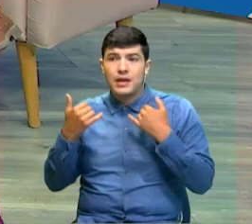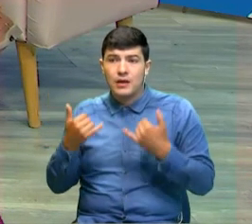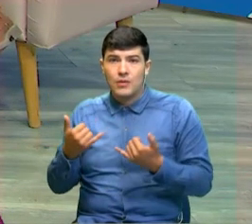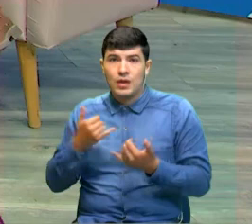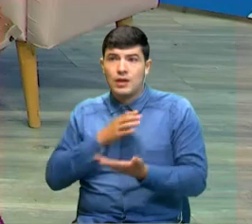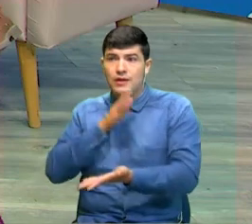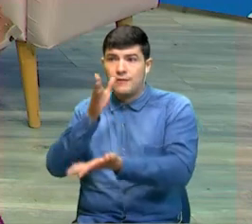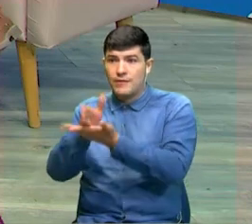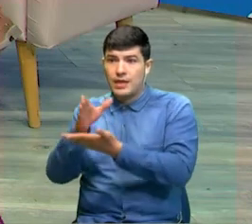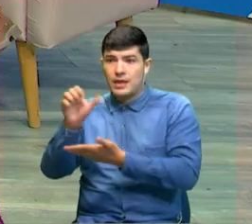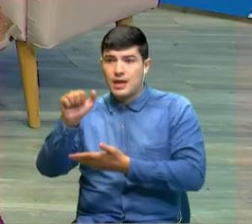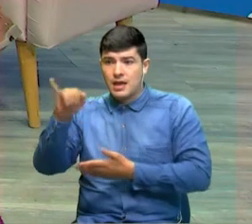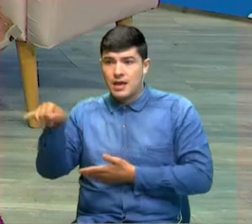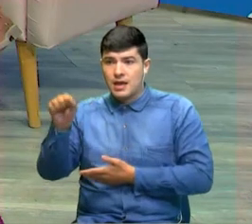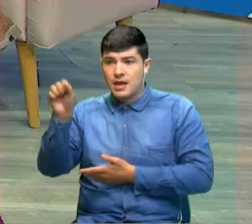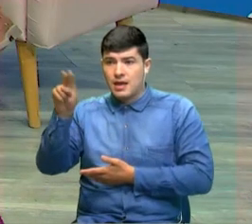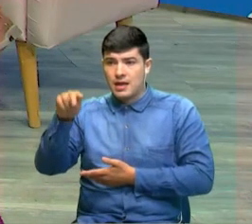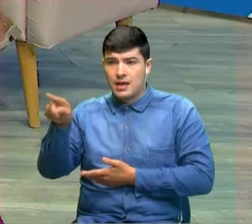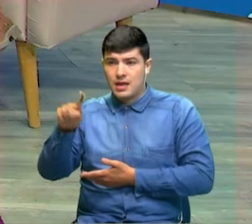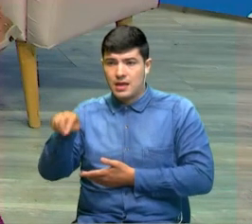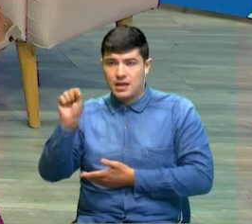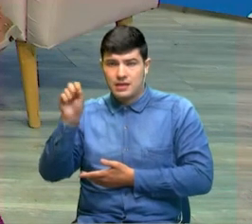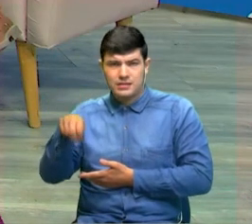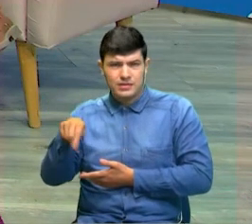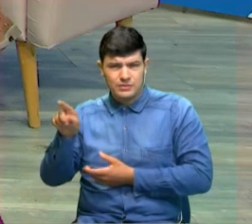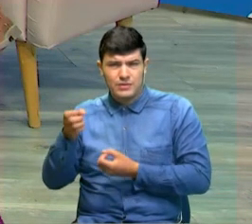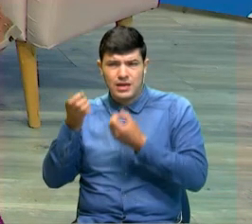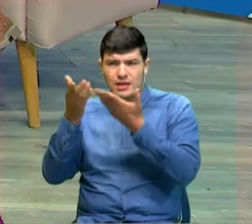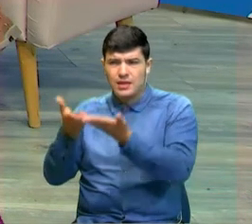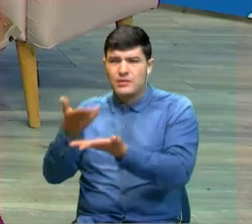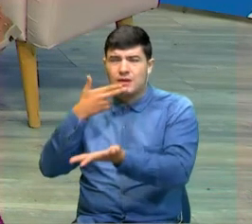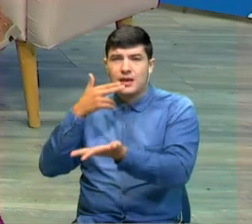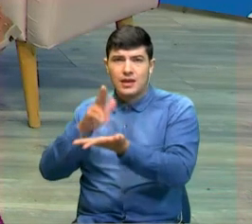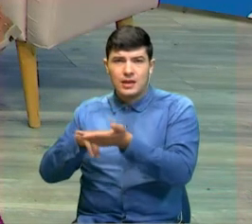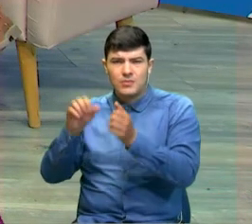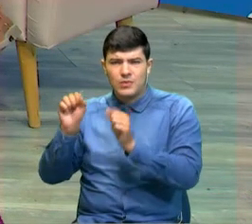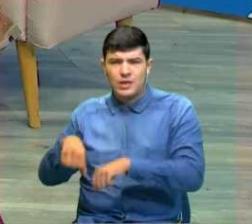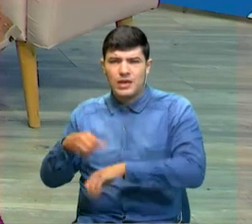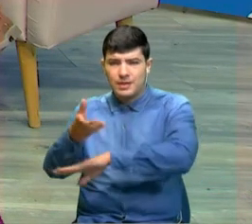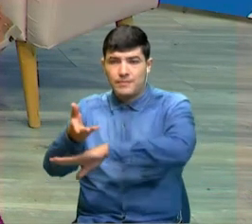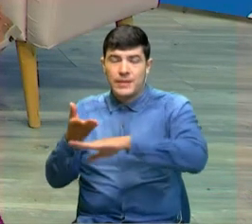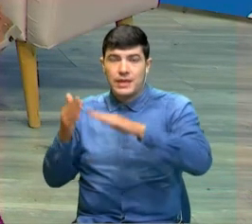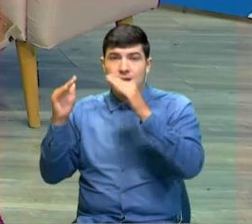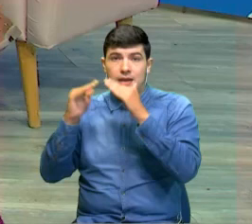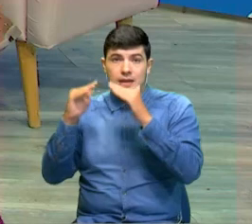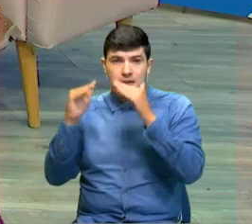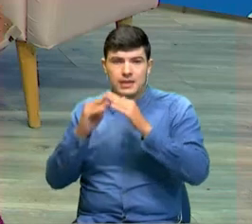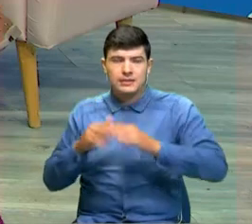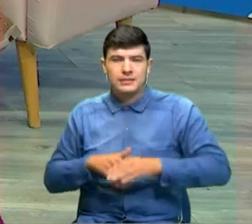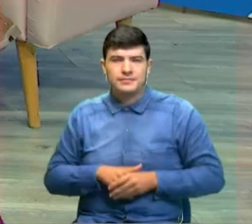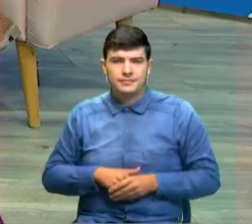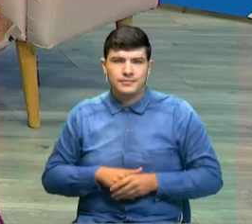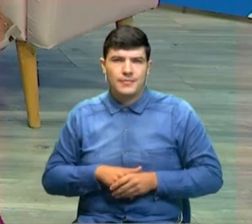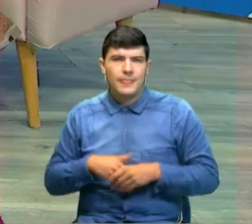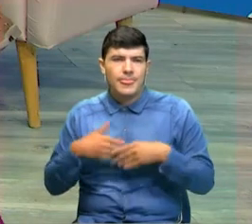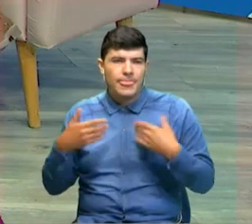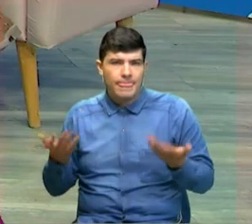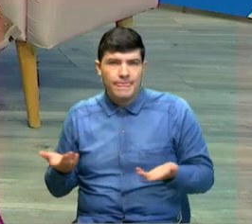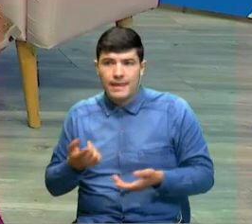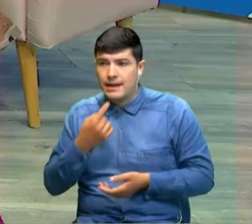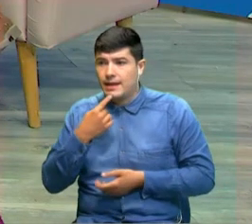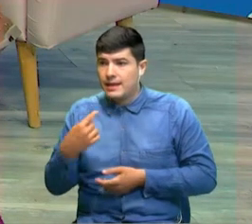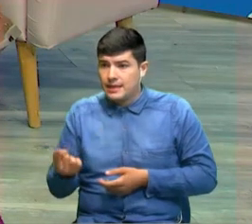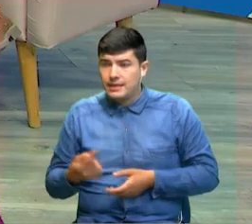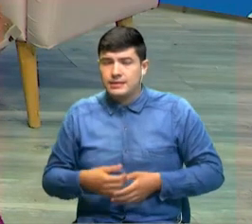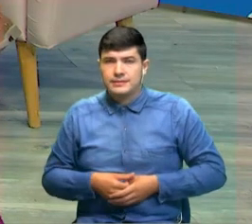fuimos a Cajazán a que le dieran una carta para solicitud de vivienda. Y entonces le dijeron